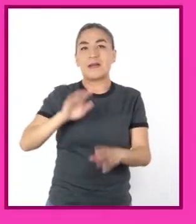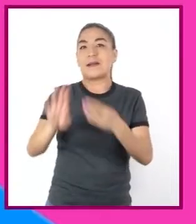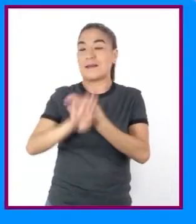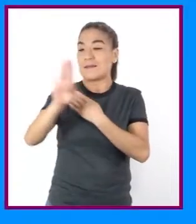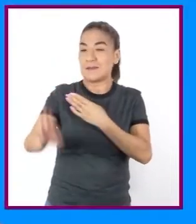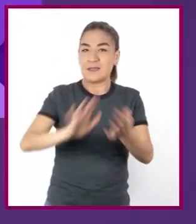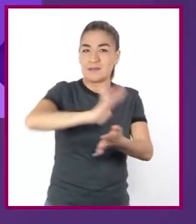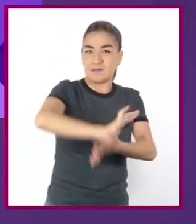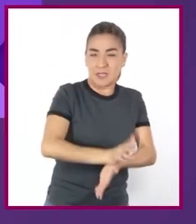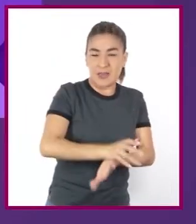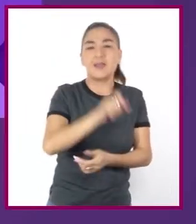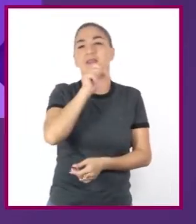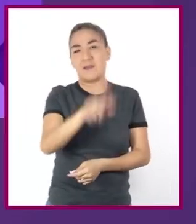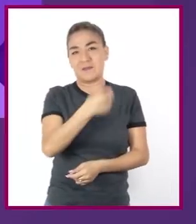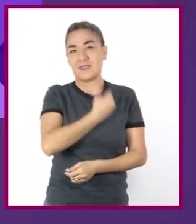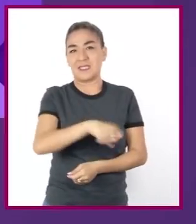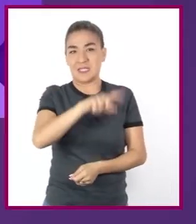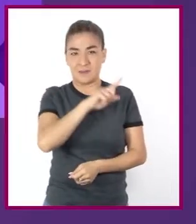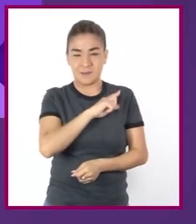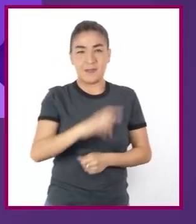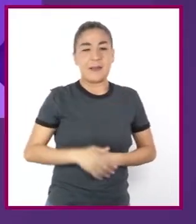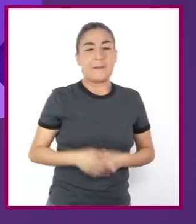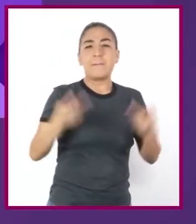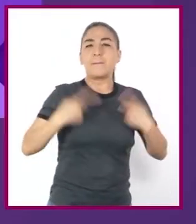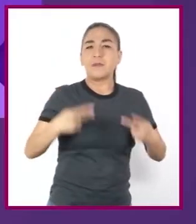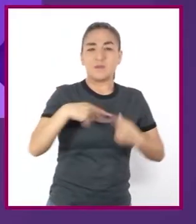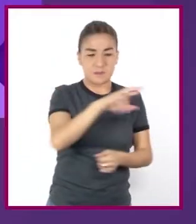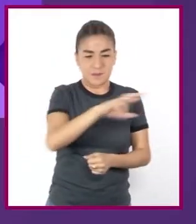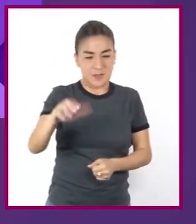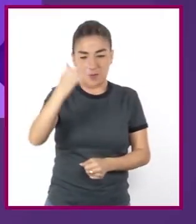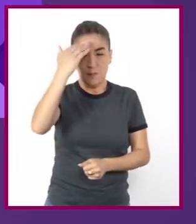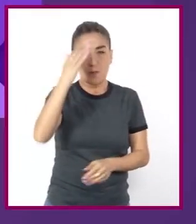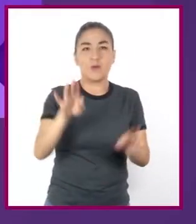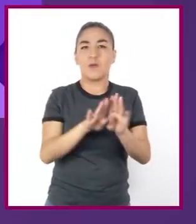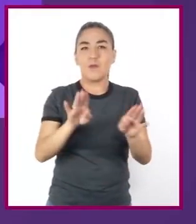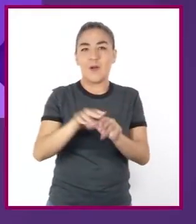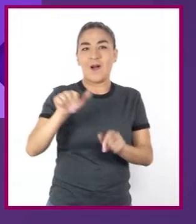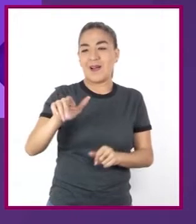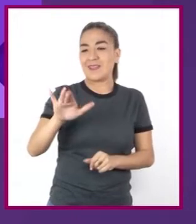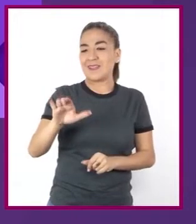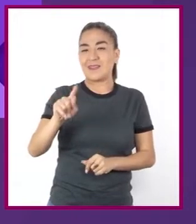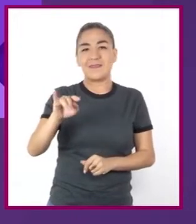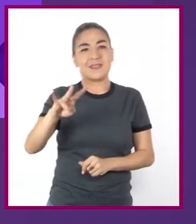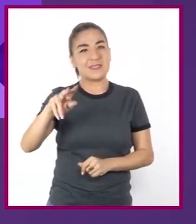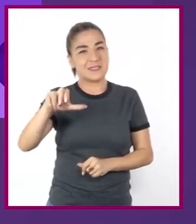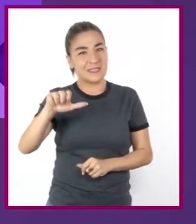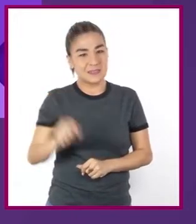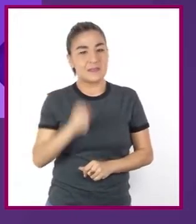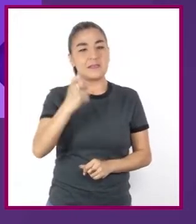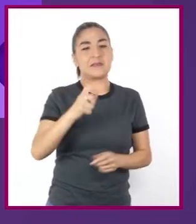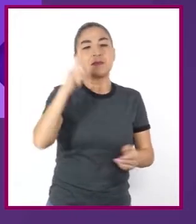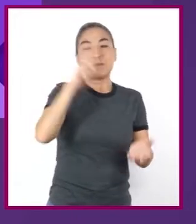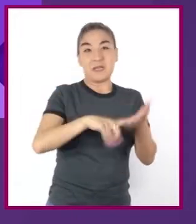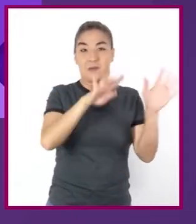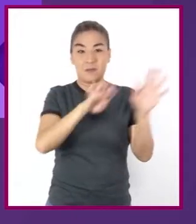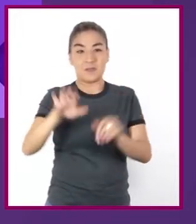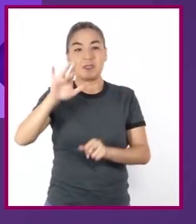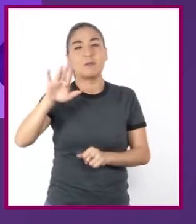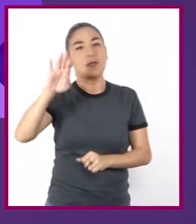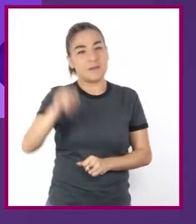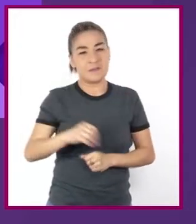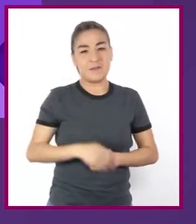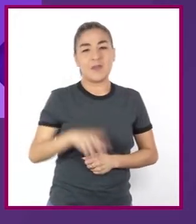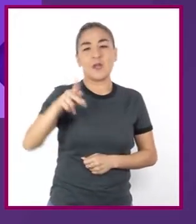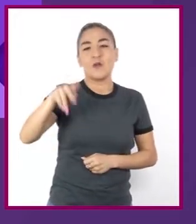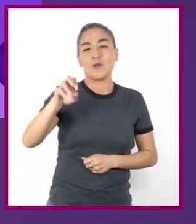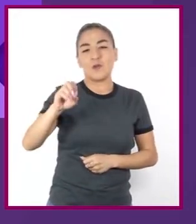salud. Las personas que se reconocen activistas: Rigoberta Menchú, 1959, Kofi